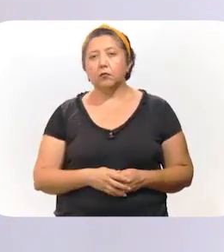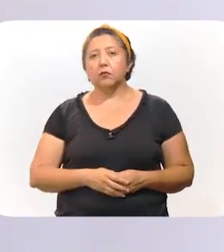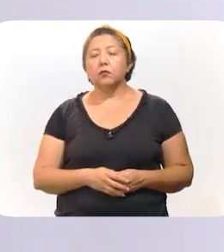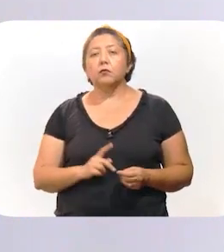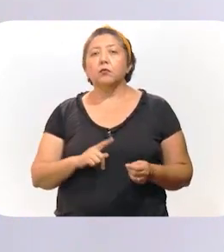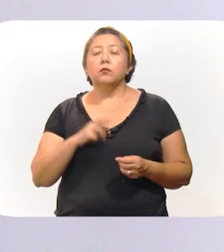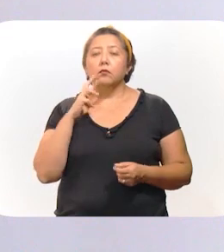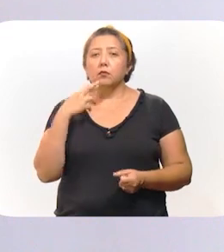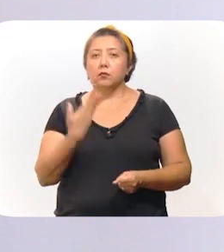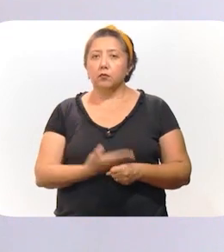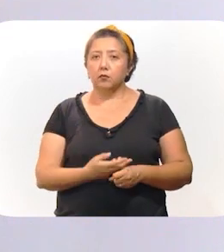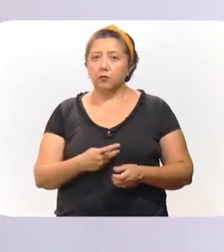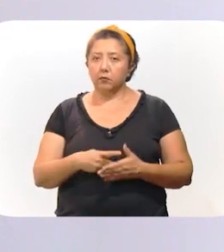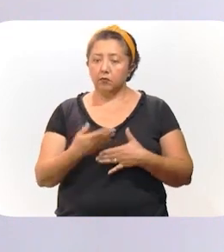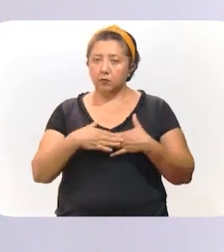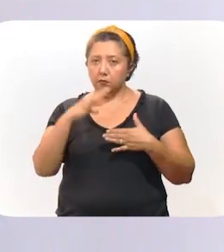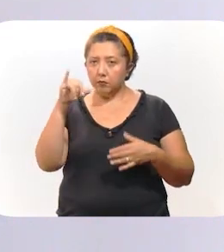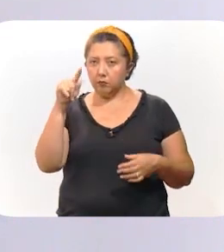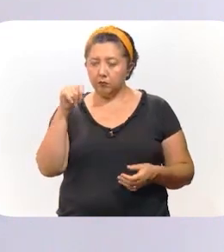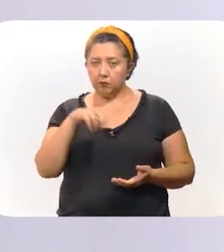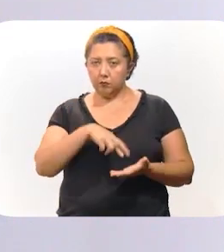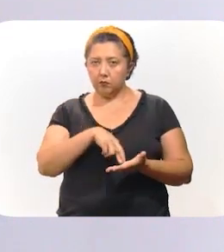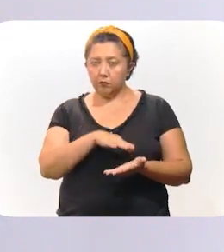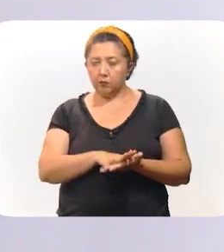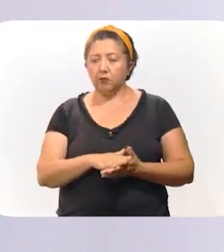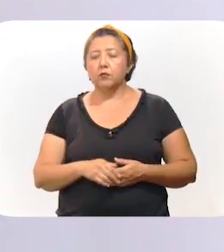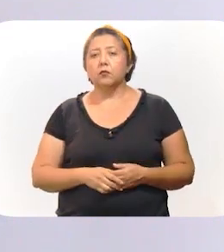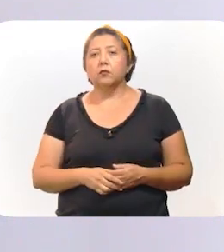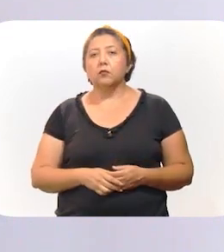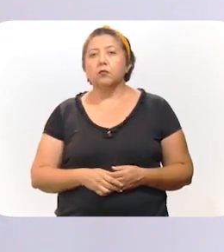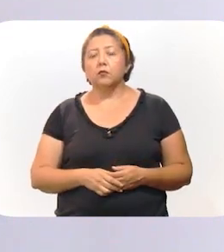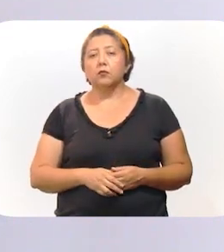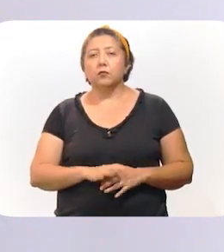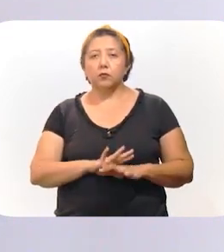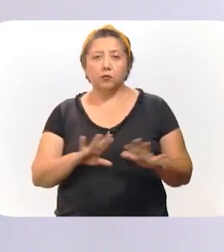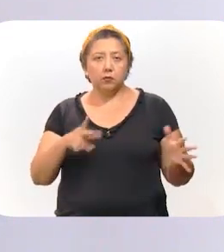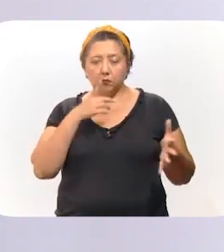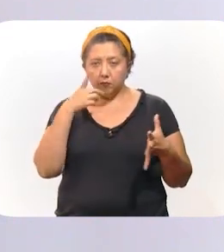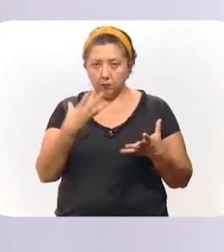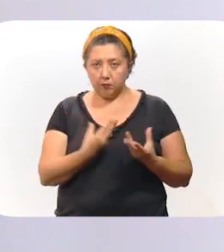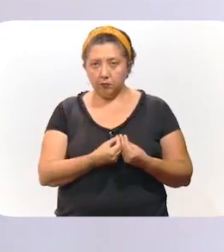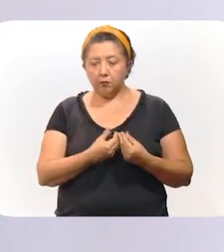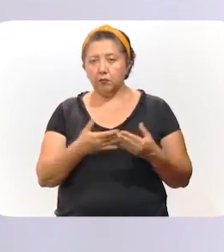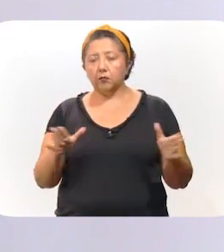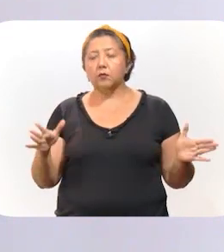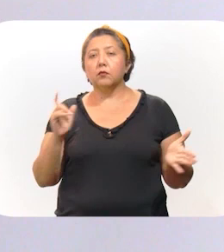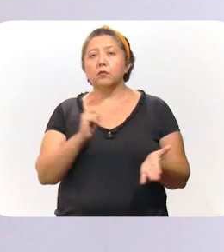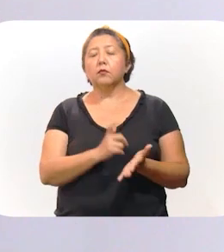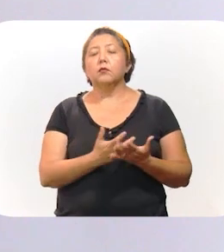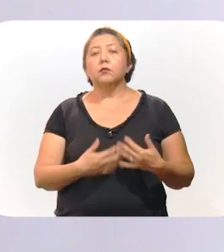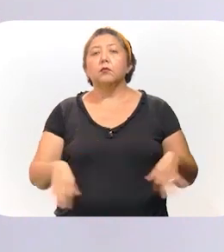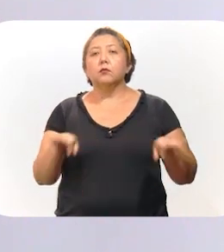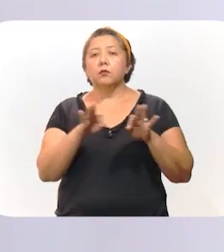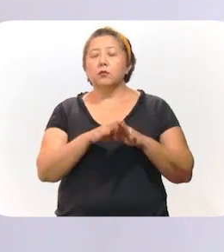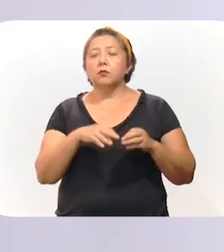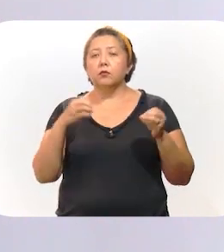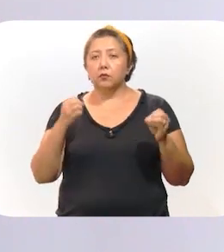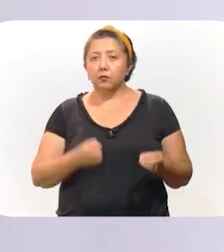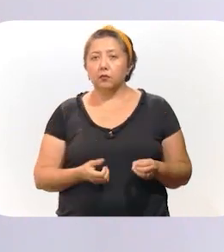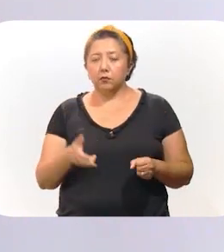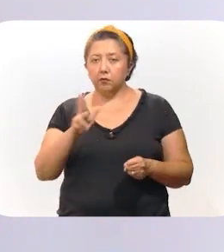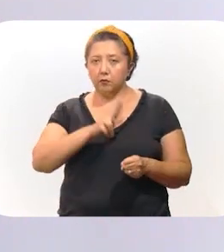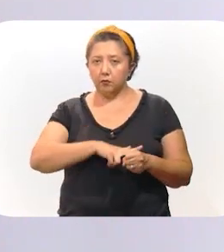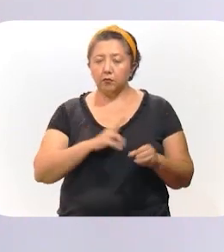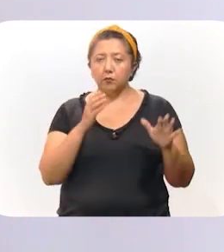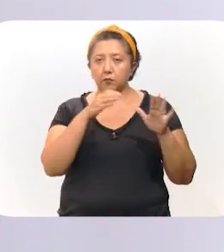quien está a cargo del proceso de citas y registros. Como hemos señalado, en la reapertura económica los datos más importantes